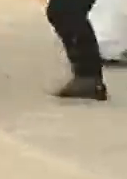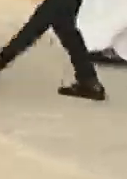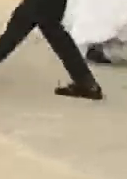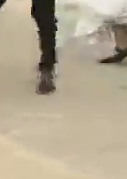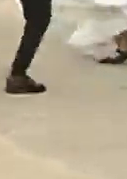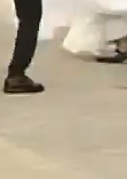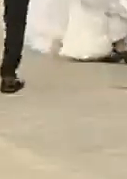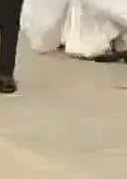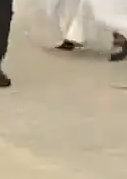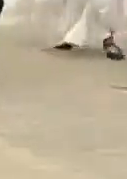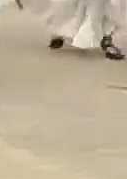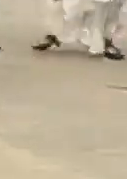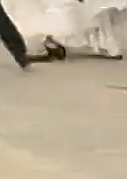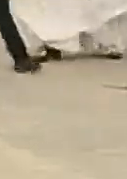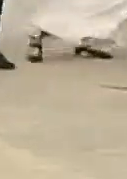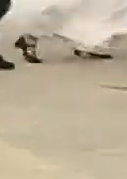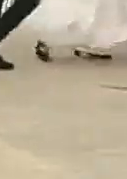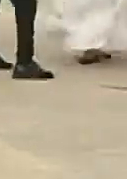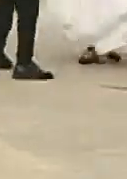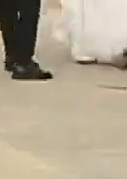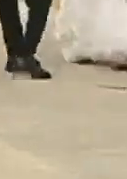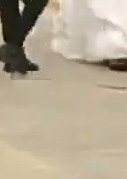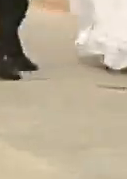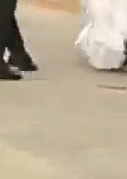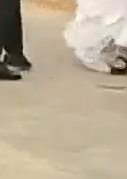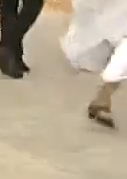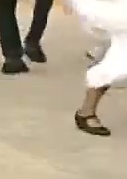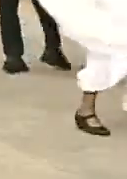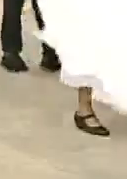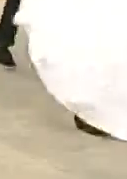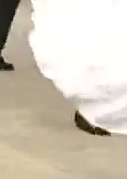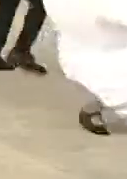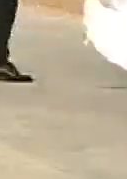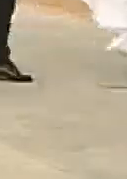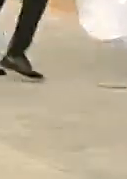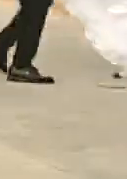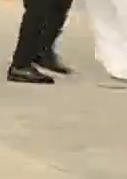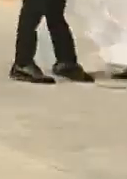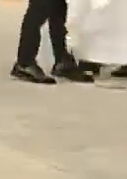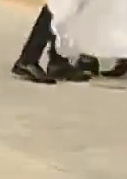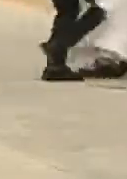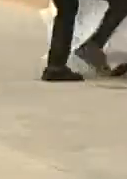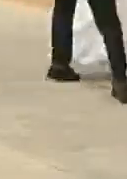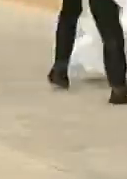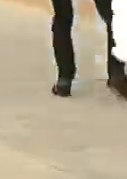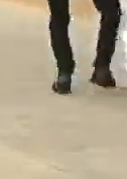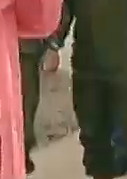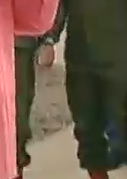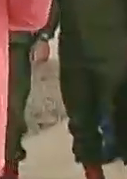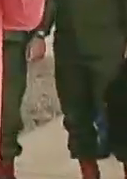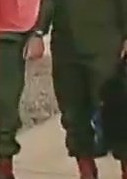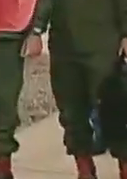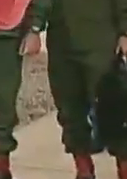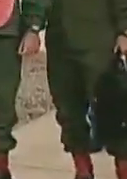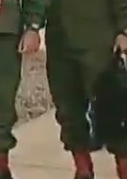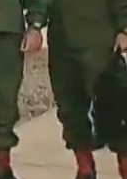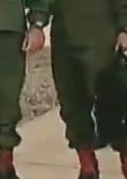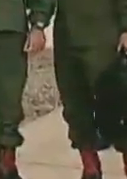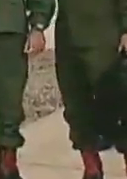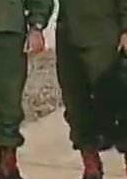Urbanas como parte de las políticas públicas ejecutadas por el Programa Social de la Gran Misión Vivienda Venezuela. Vemos a